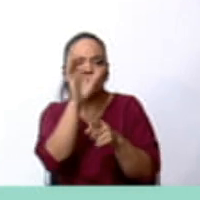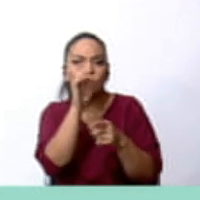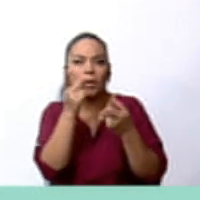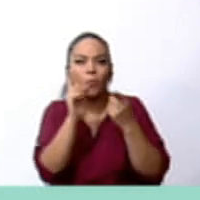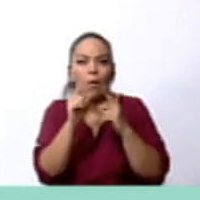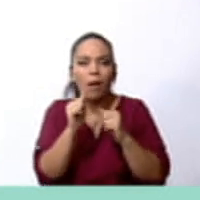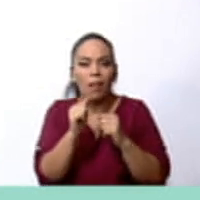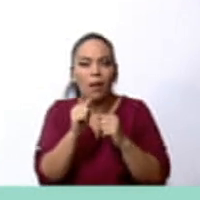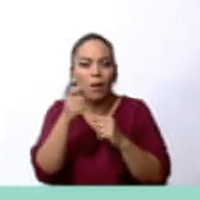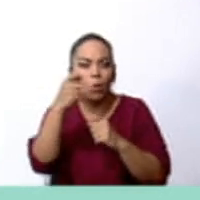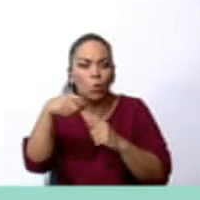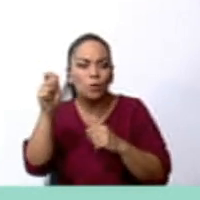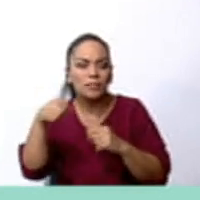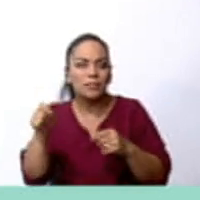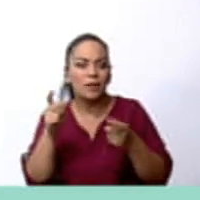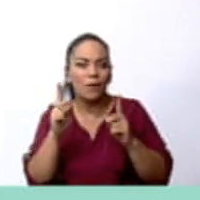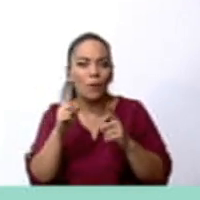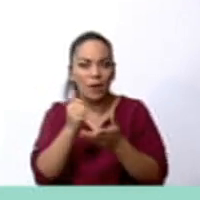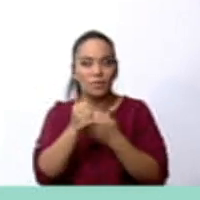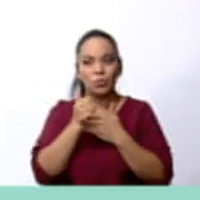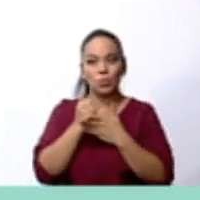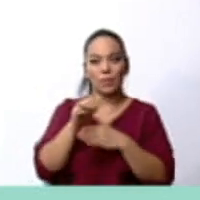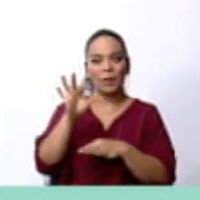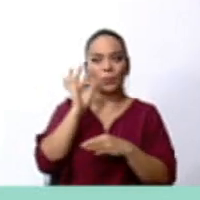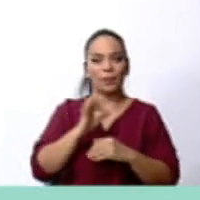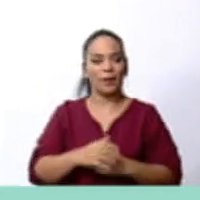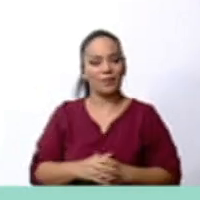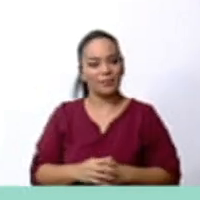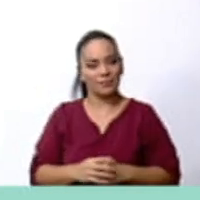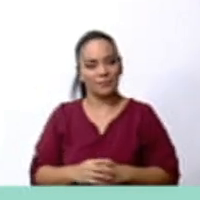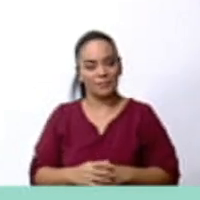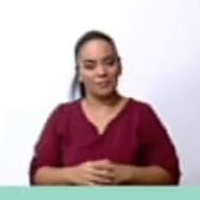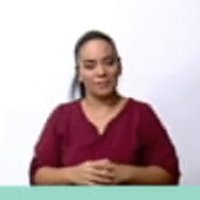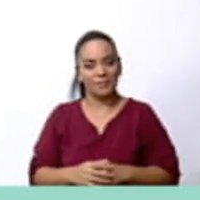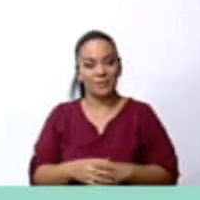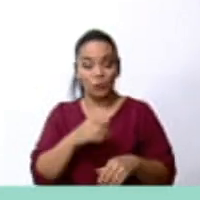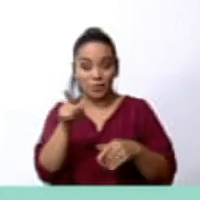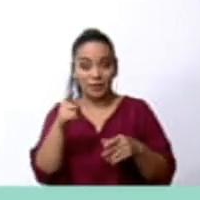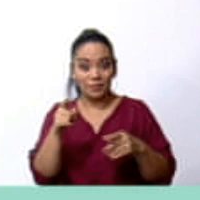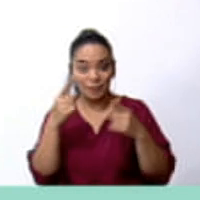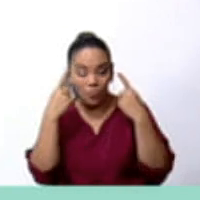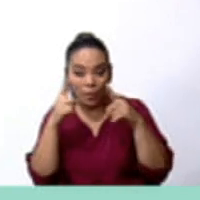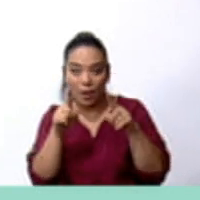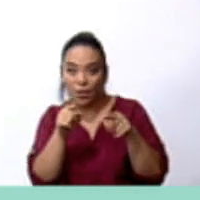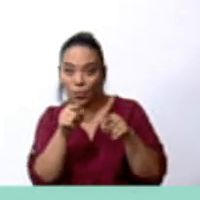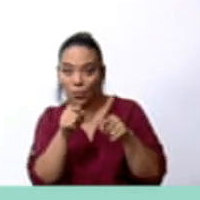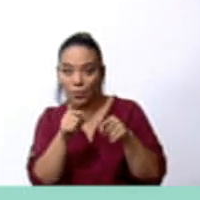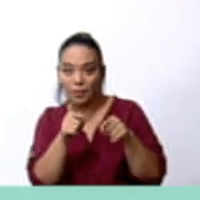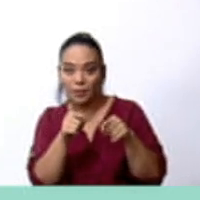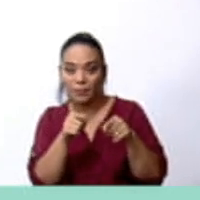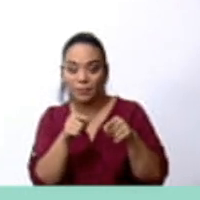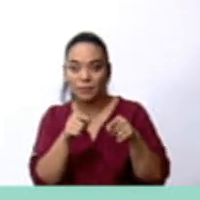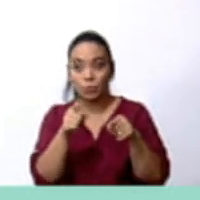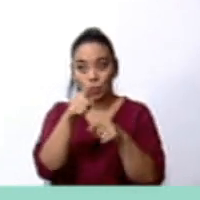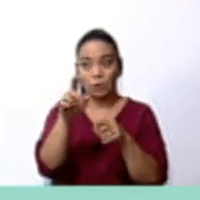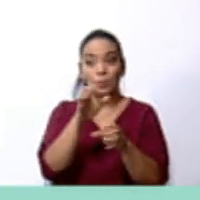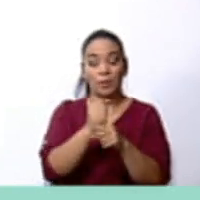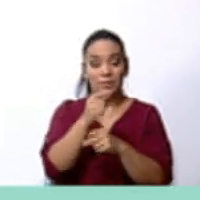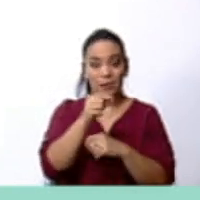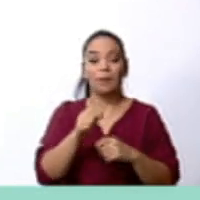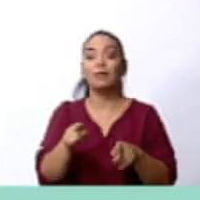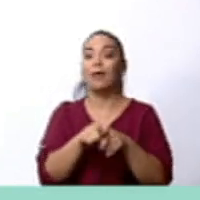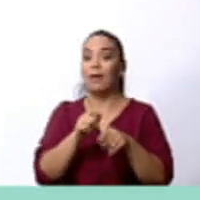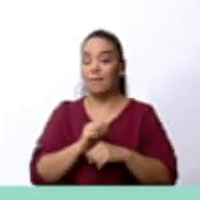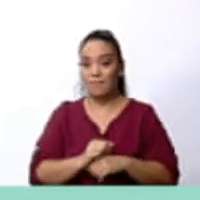en letra cursiva? Vamos a ver. ¿Ya lo lograron identificar? Podemos ir haciéndolo también en